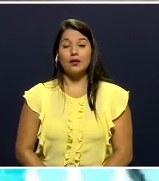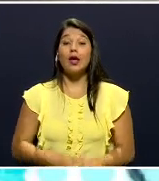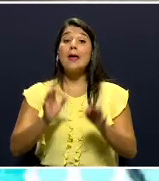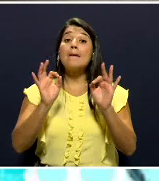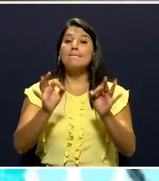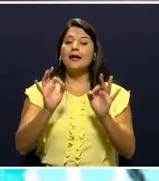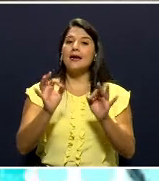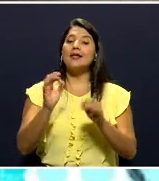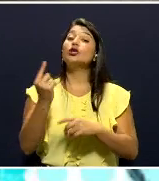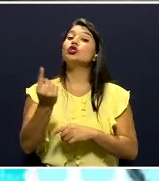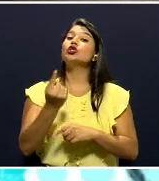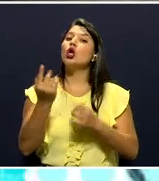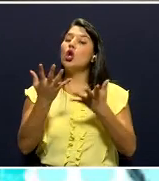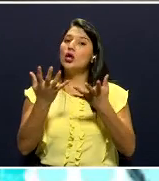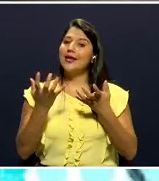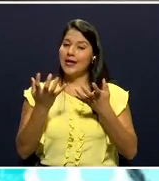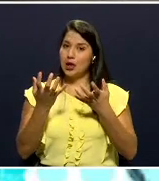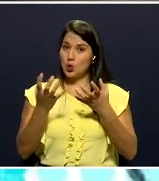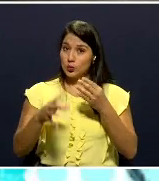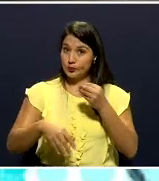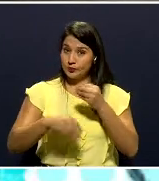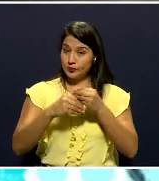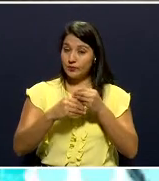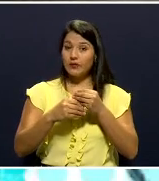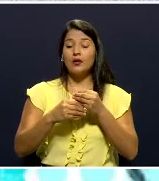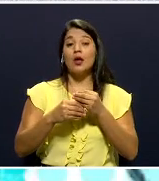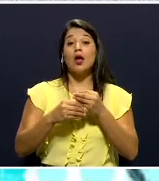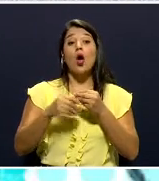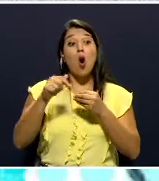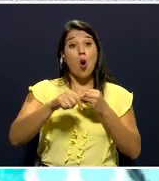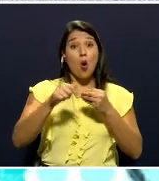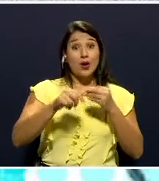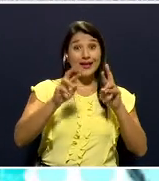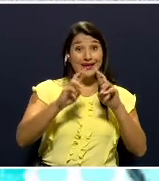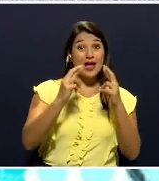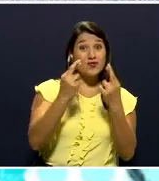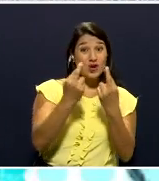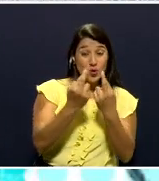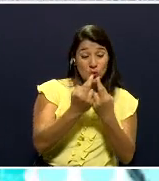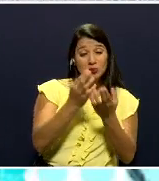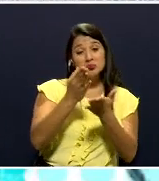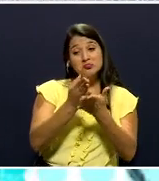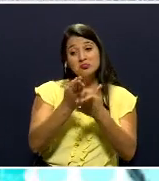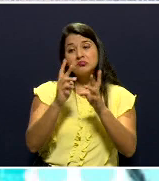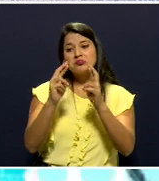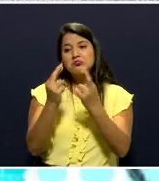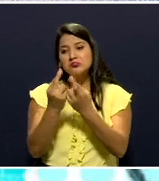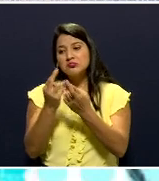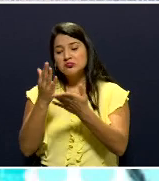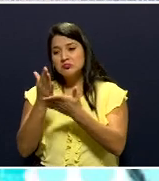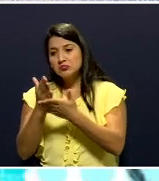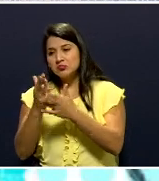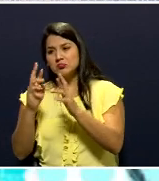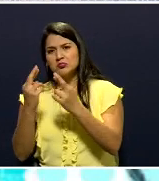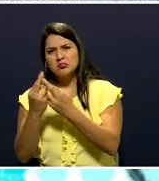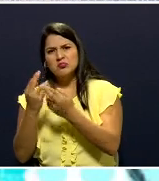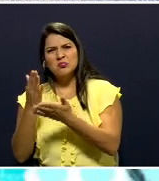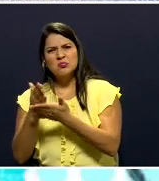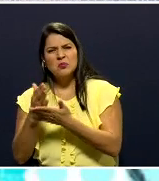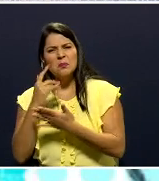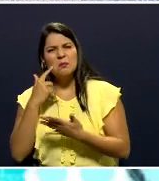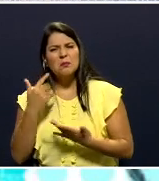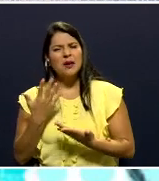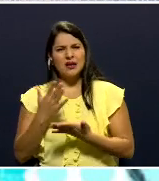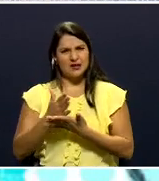Bien, nada más comentarles que luego de varios recesos que se dieron durante toda la tarde en el plenario legislativo, fueron para que precisamente